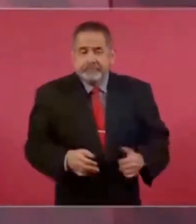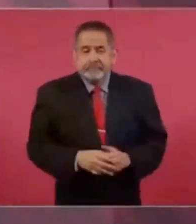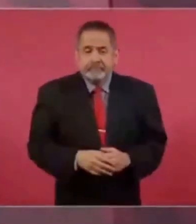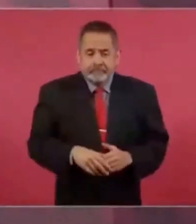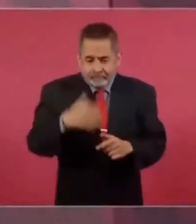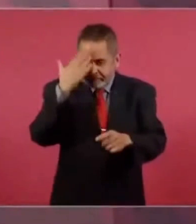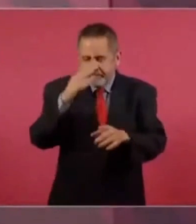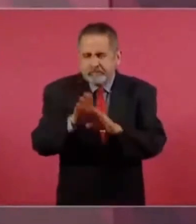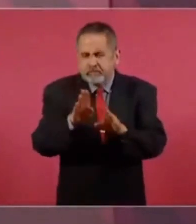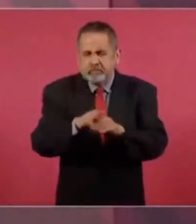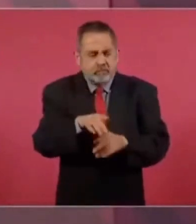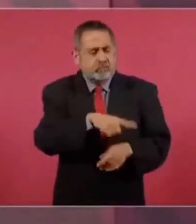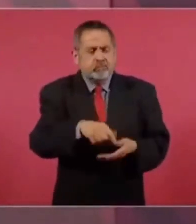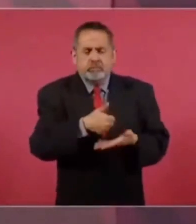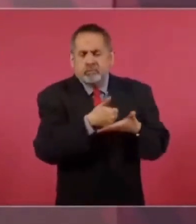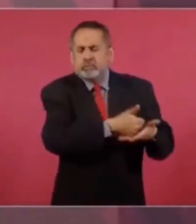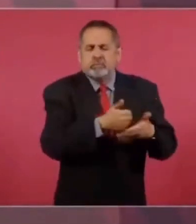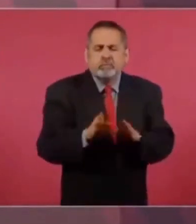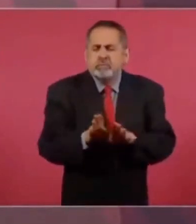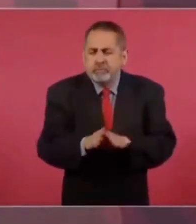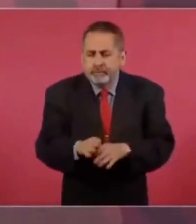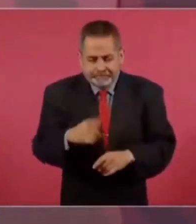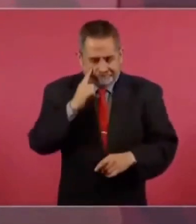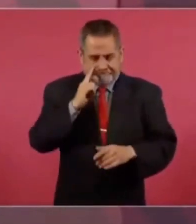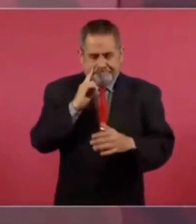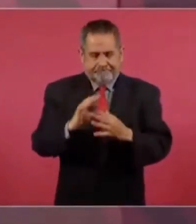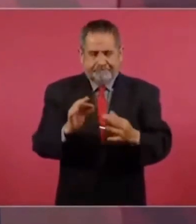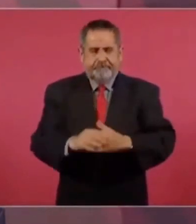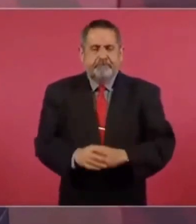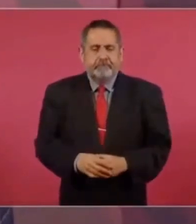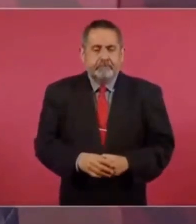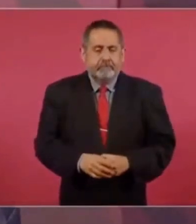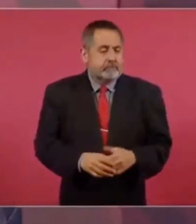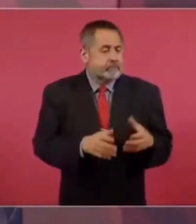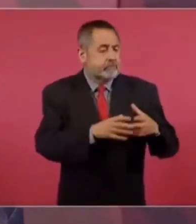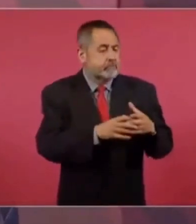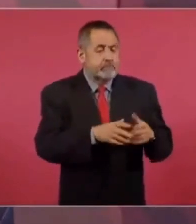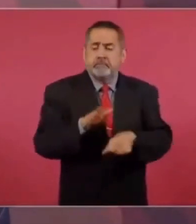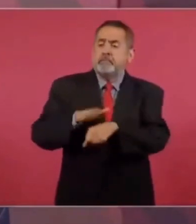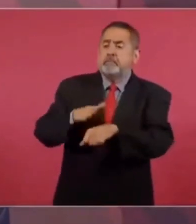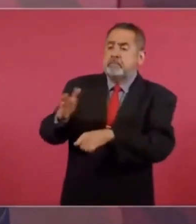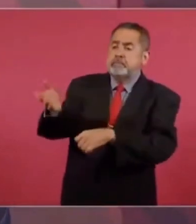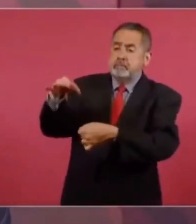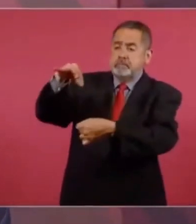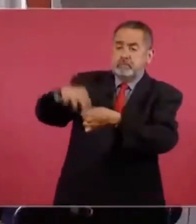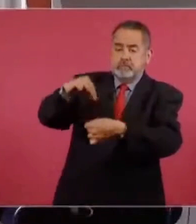¿Saben cómo le ayudaban? Llamando a no votar.